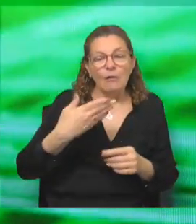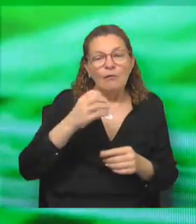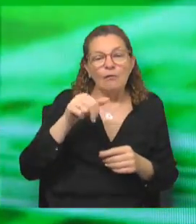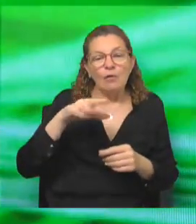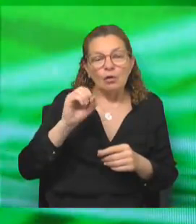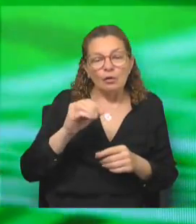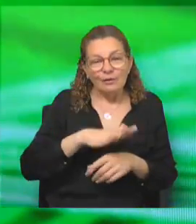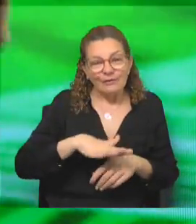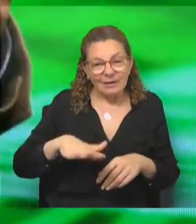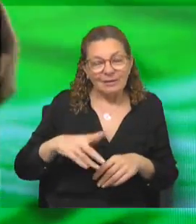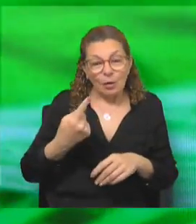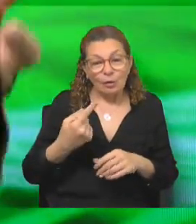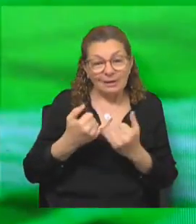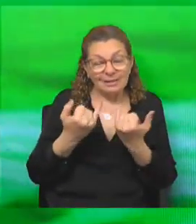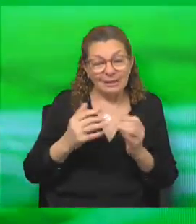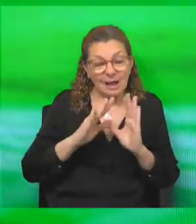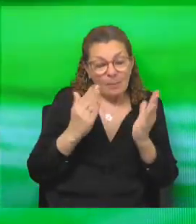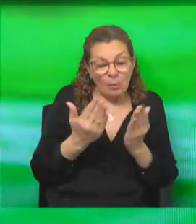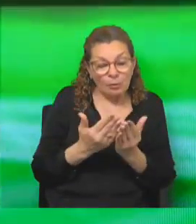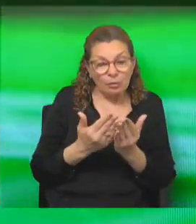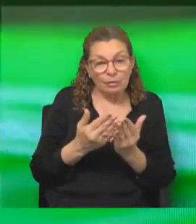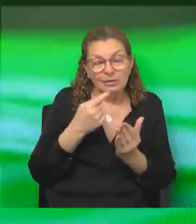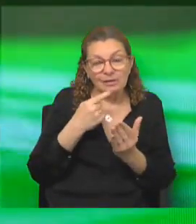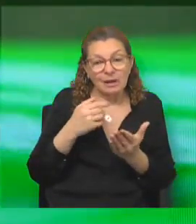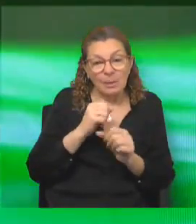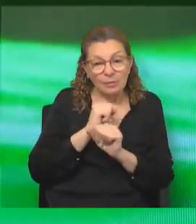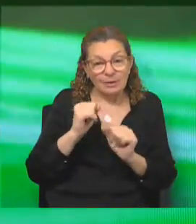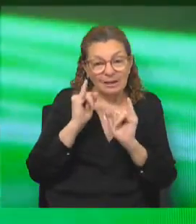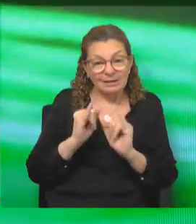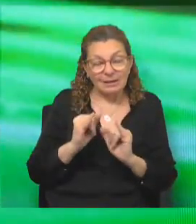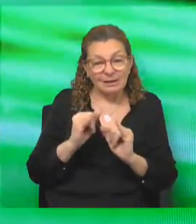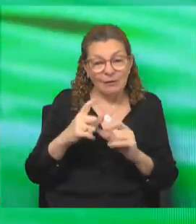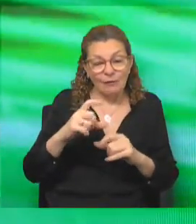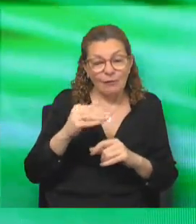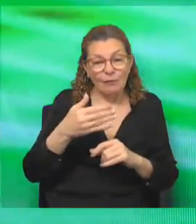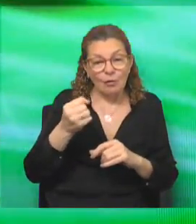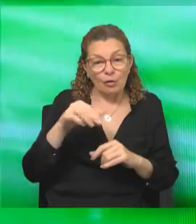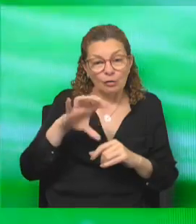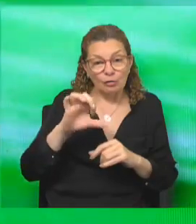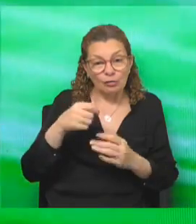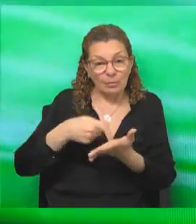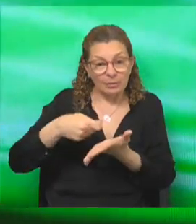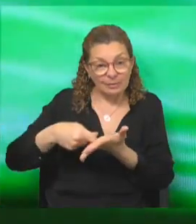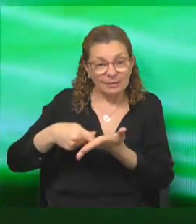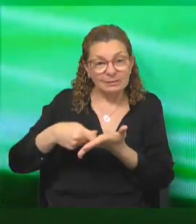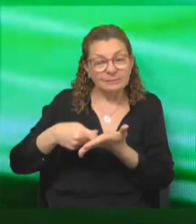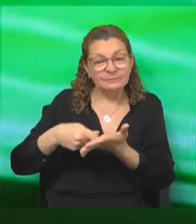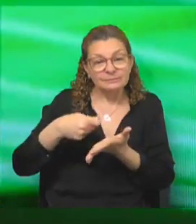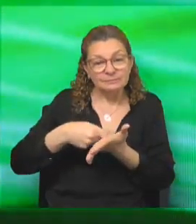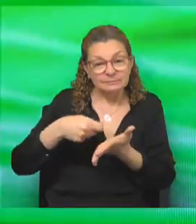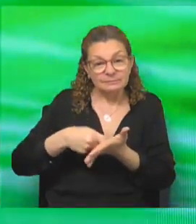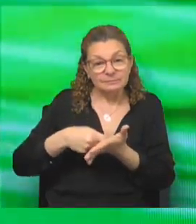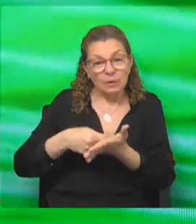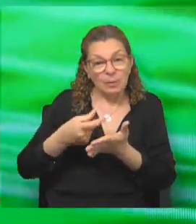está poniéndose cada vez más arriba de la mesa la posibilidad de que los bonos que son de endeudamiento que compran los